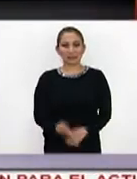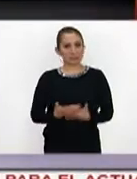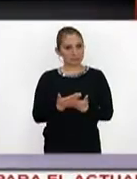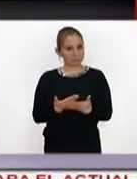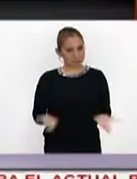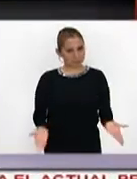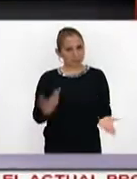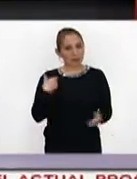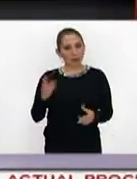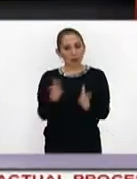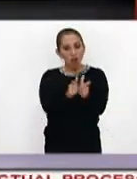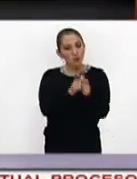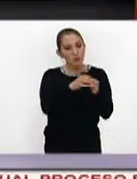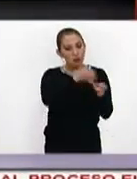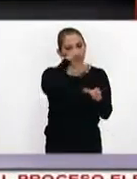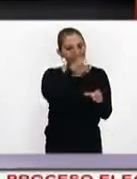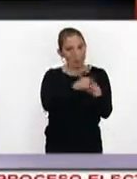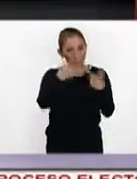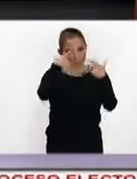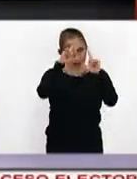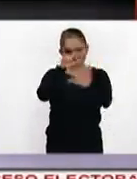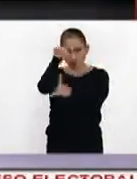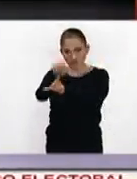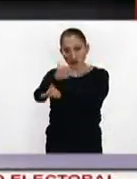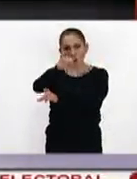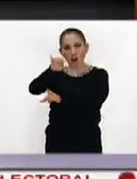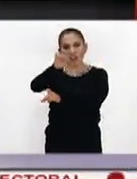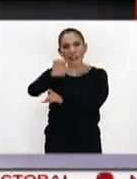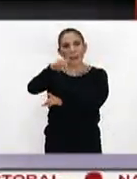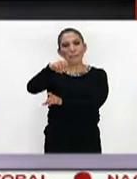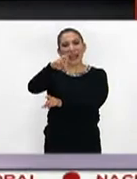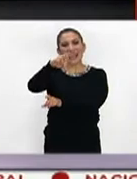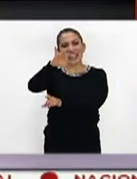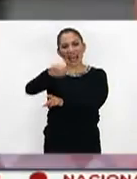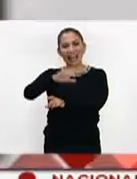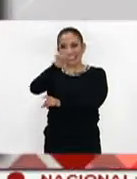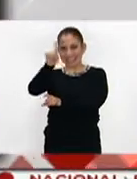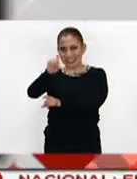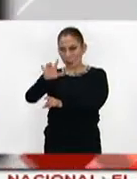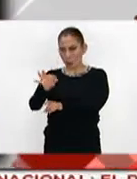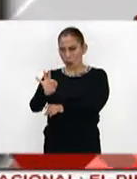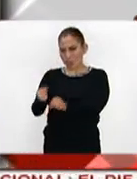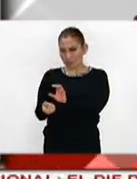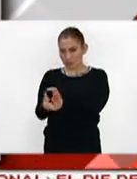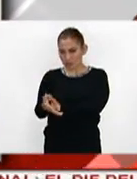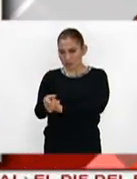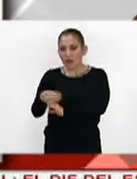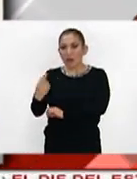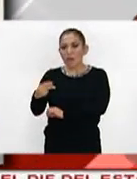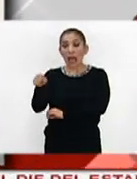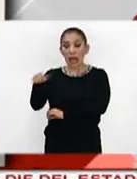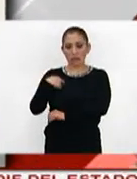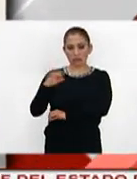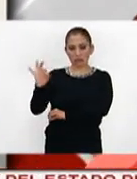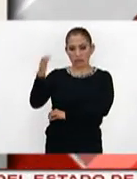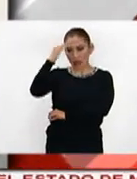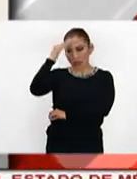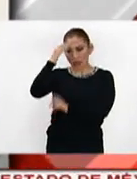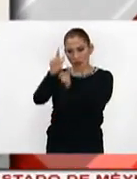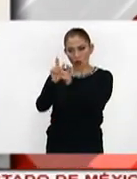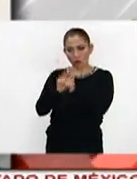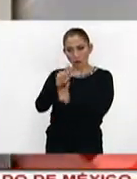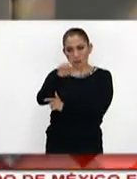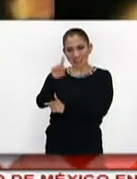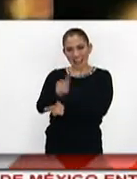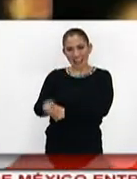Bueno, elementos de la Secretaría de Marina detuvieron a José María Guízar, el Z-43, presunto líder del cártel